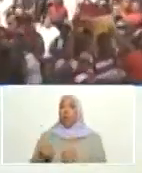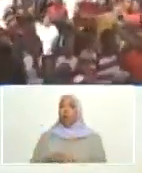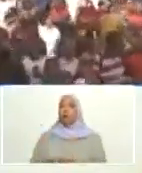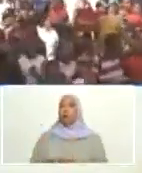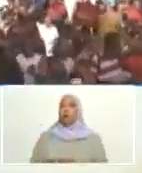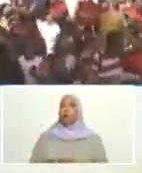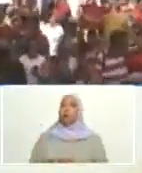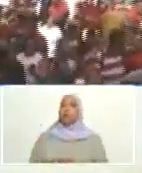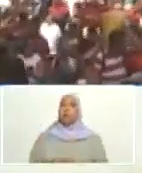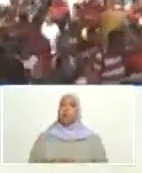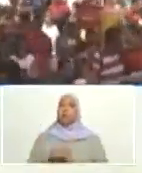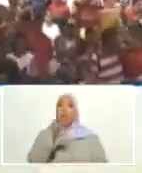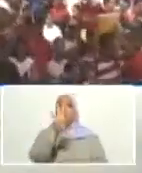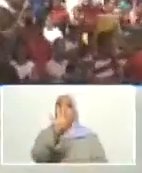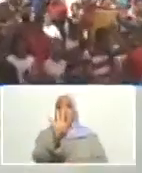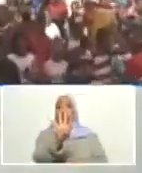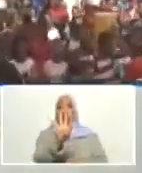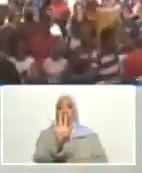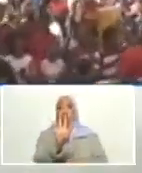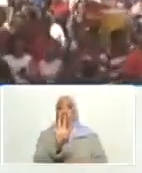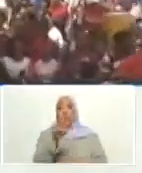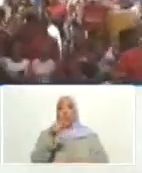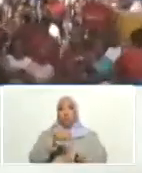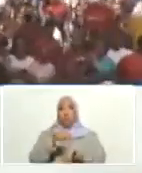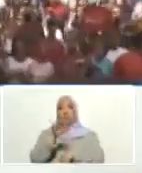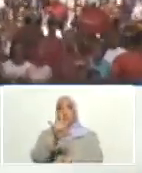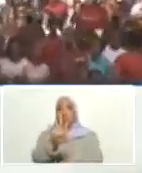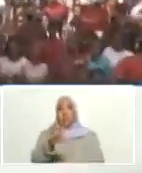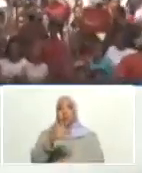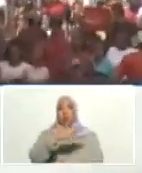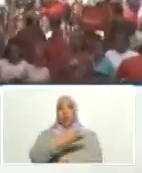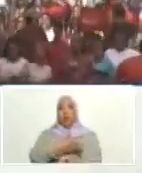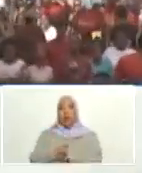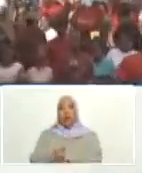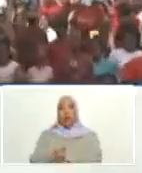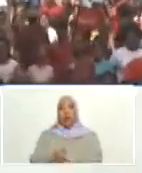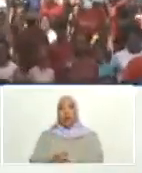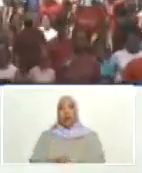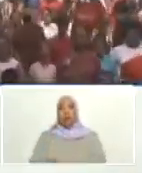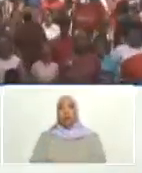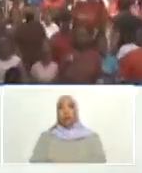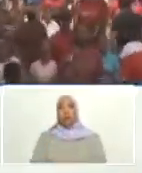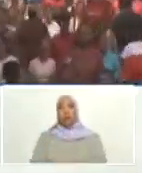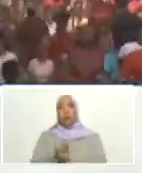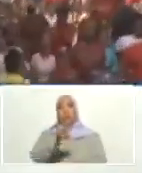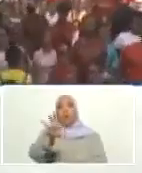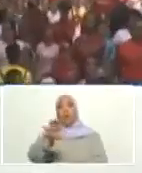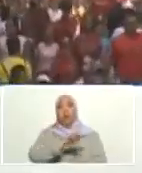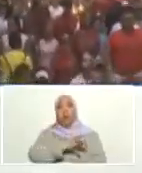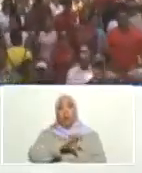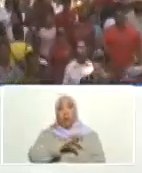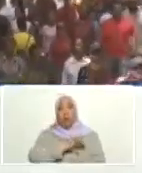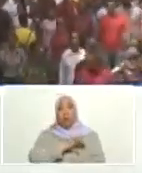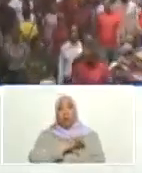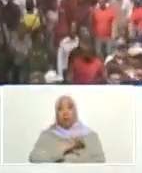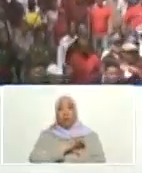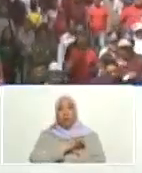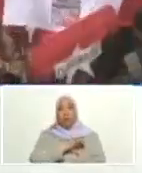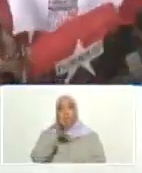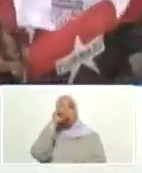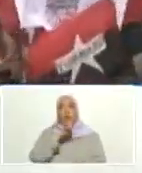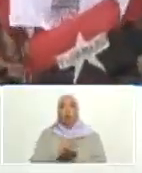siendo las 4 y 5 de la tarde del 23 de enero del